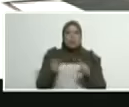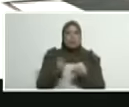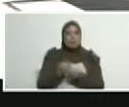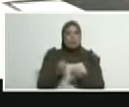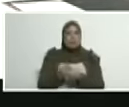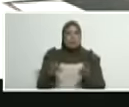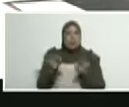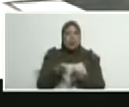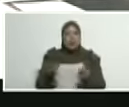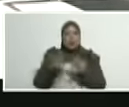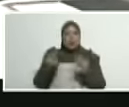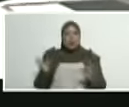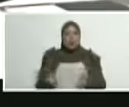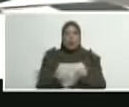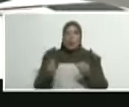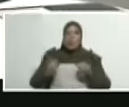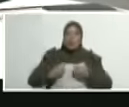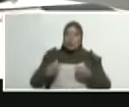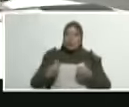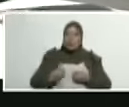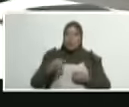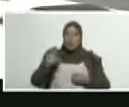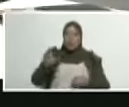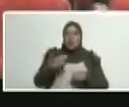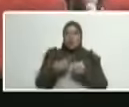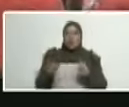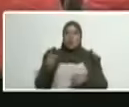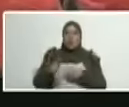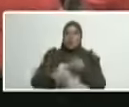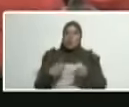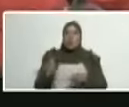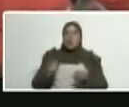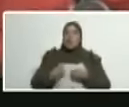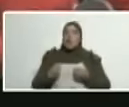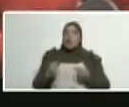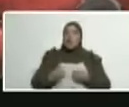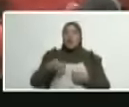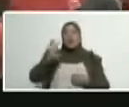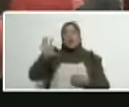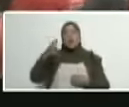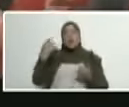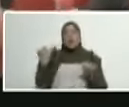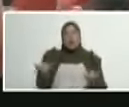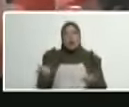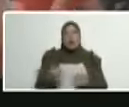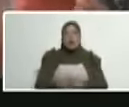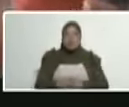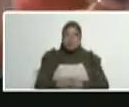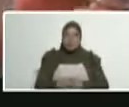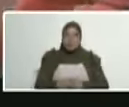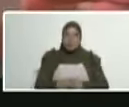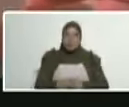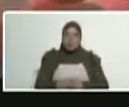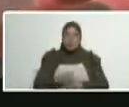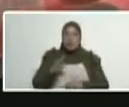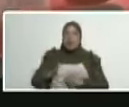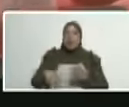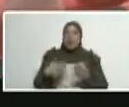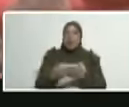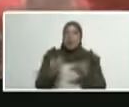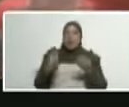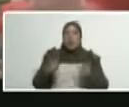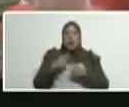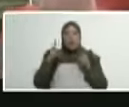nadie en este mundo. ¡Que viva la clase obrera petrolera! ¡Que viva la patria rebelde! ¡Hasta la